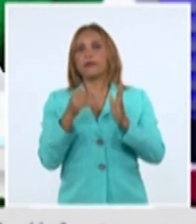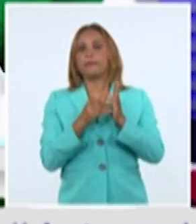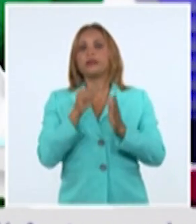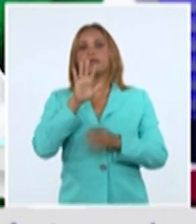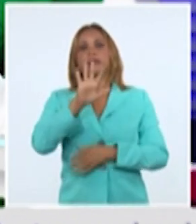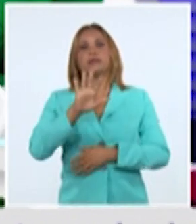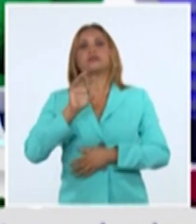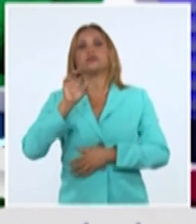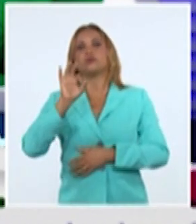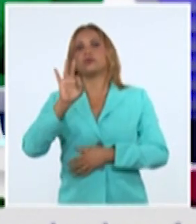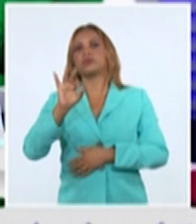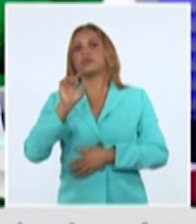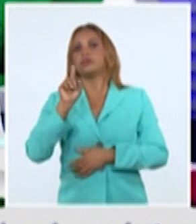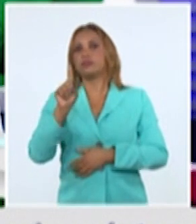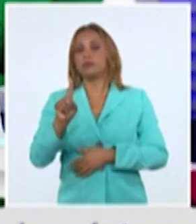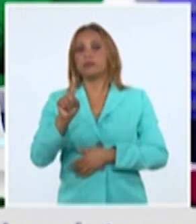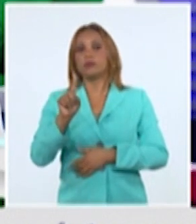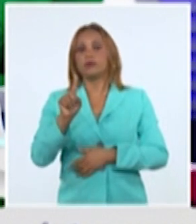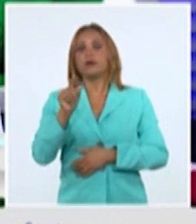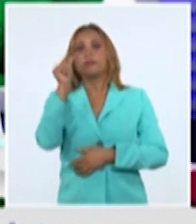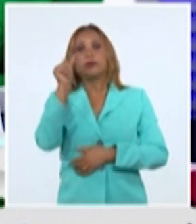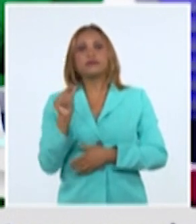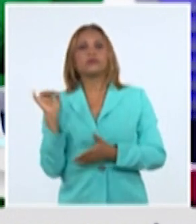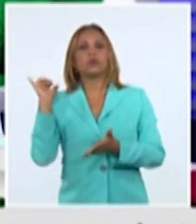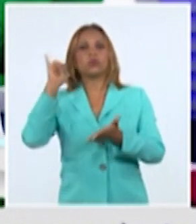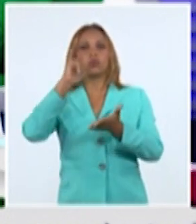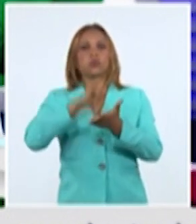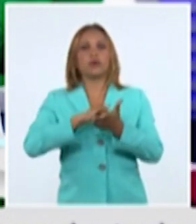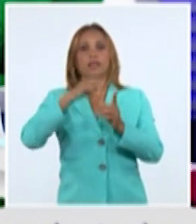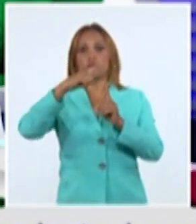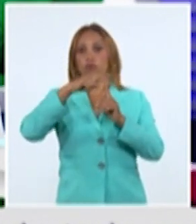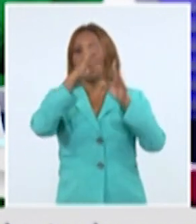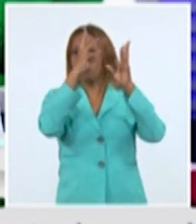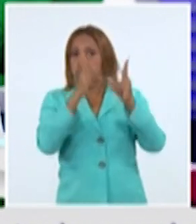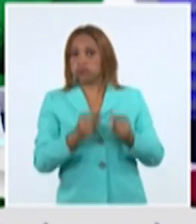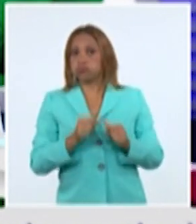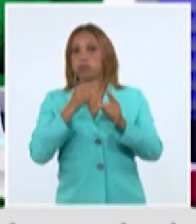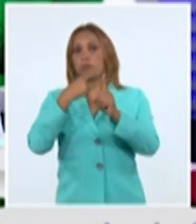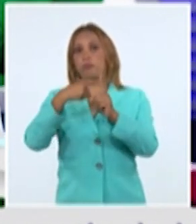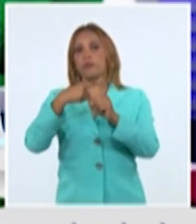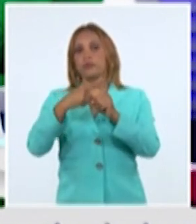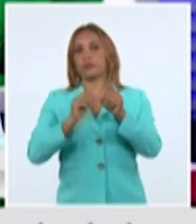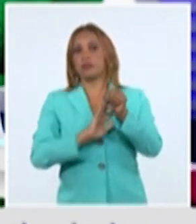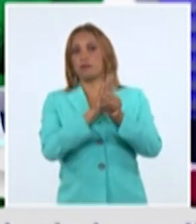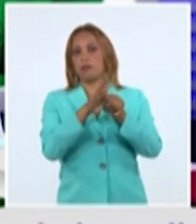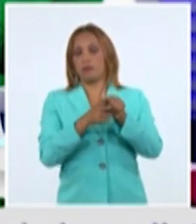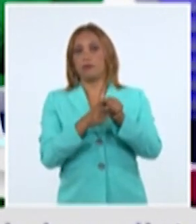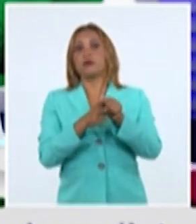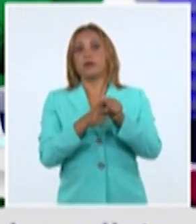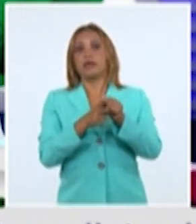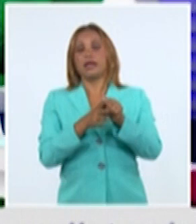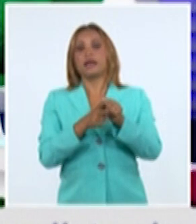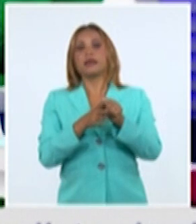11.581 casos importados. Del total de diagnosticados que hemos tenido en Cuba es el